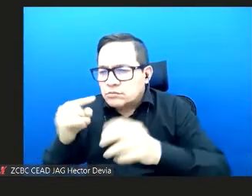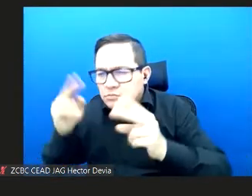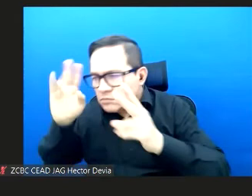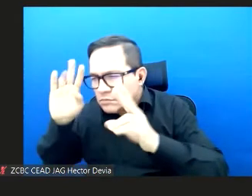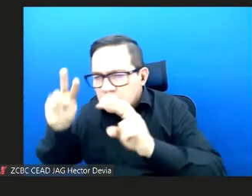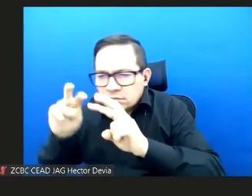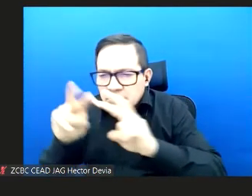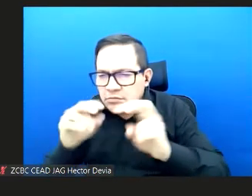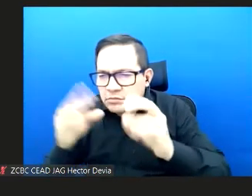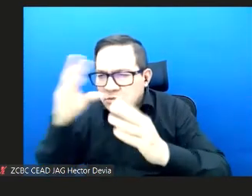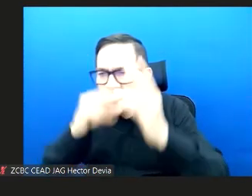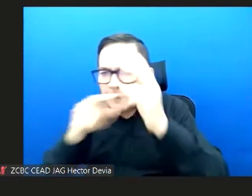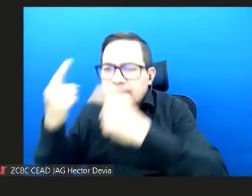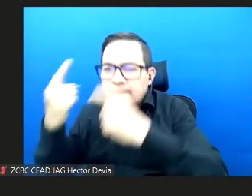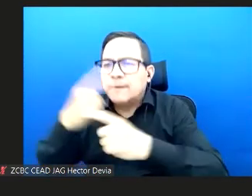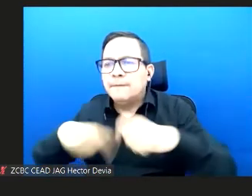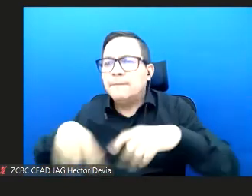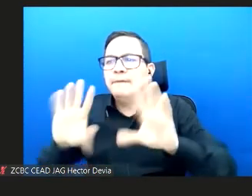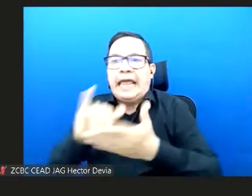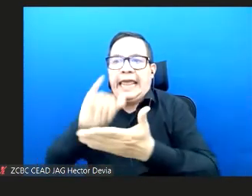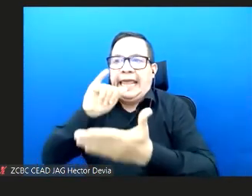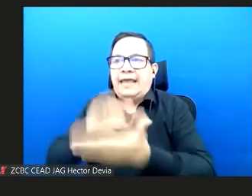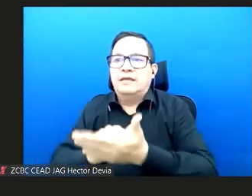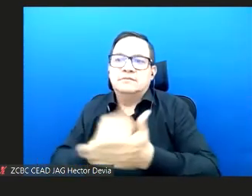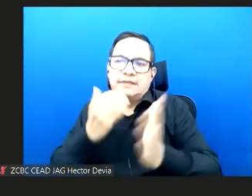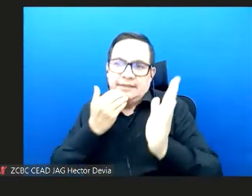Entonces, para ese ejemplo,